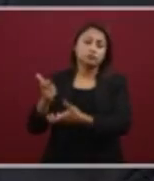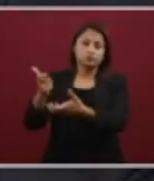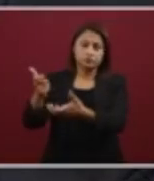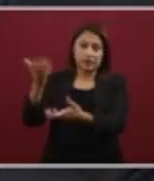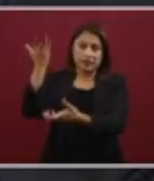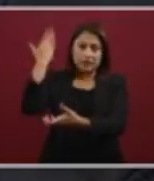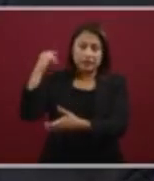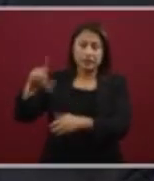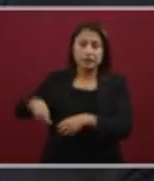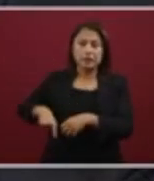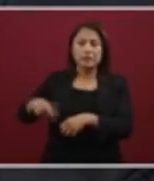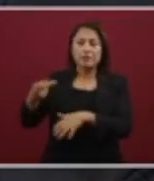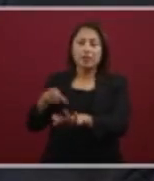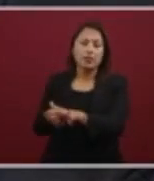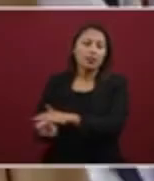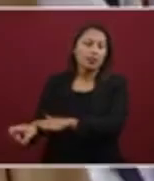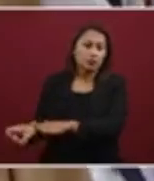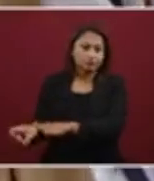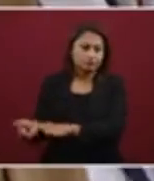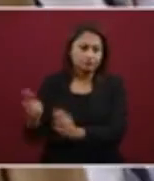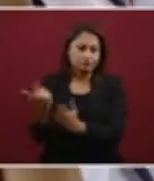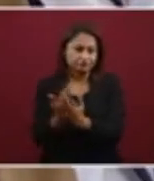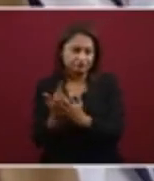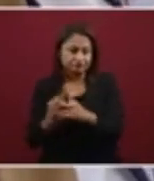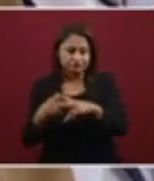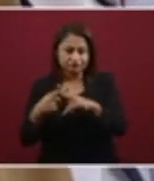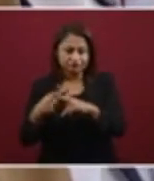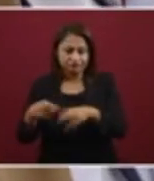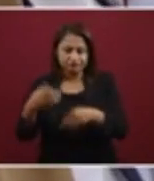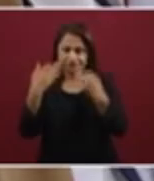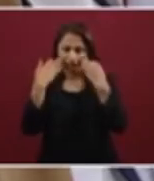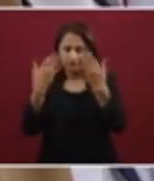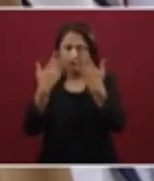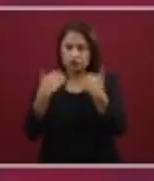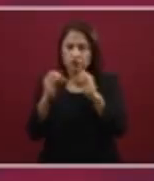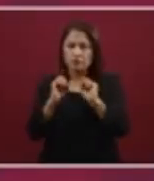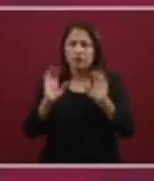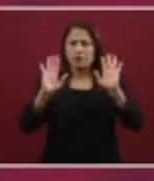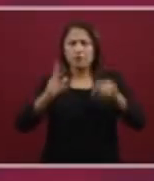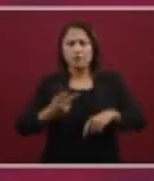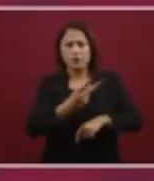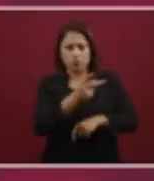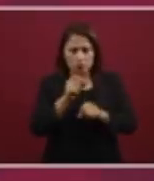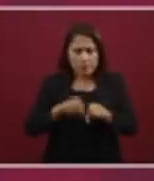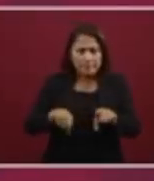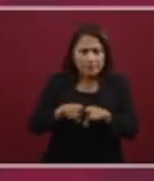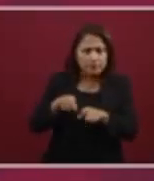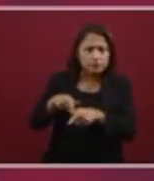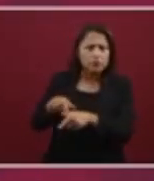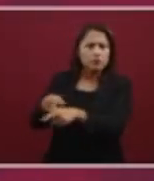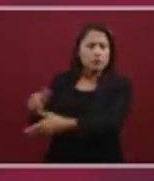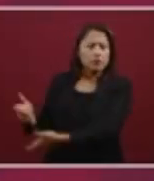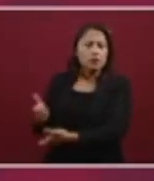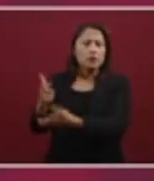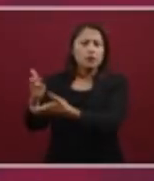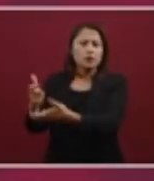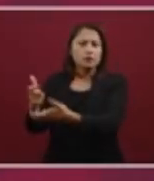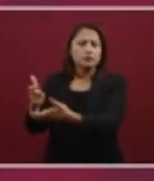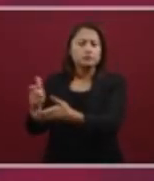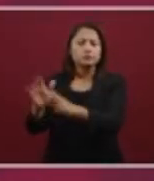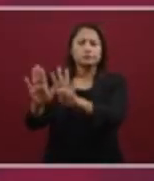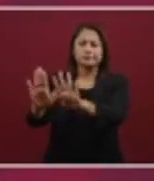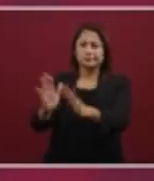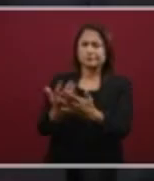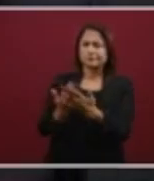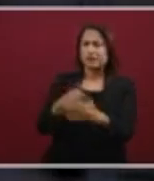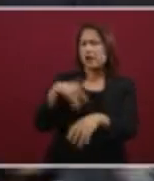de rendición de cuentas. ¿Se seguirá con ese proceso de alimentación financiera al CREFAL? Si te parece, que les informen la